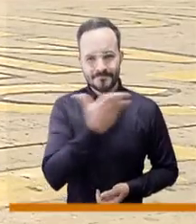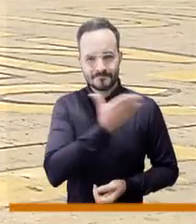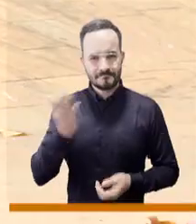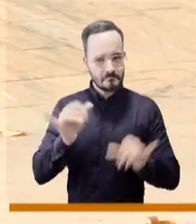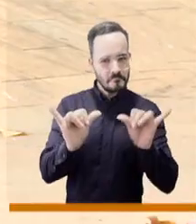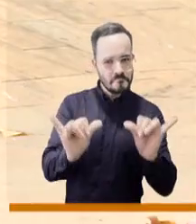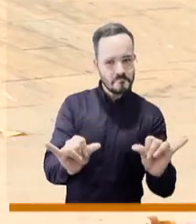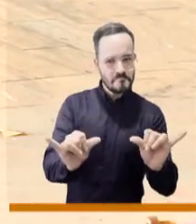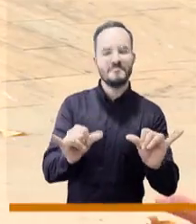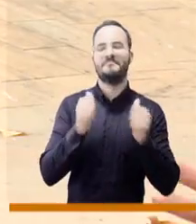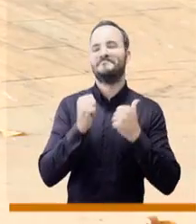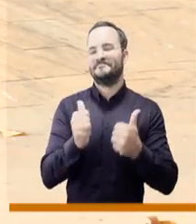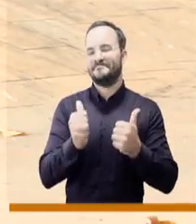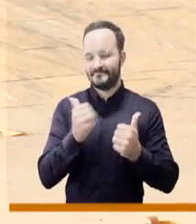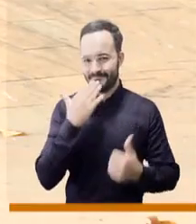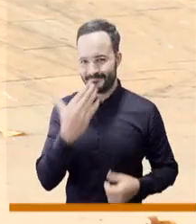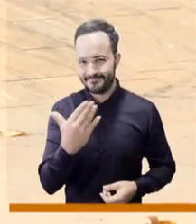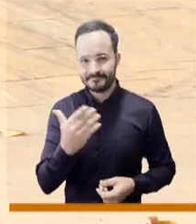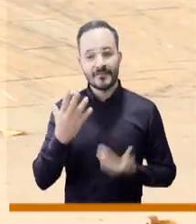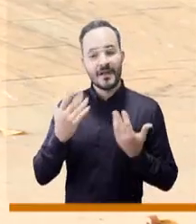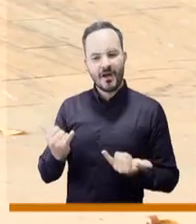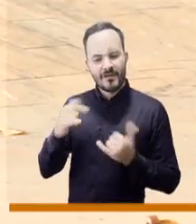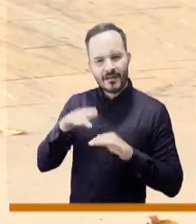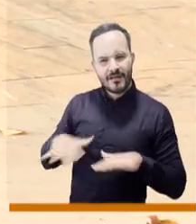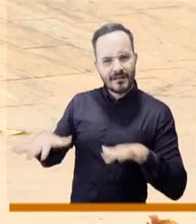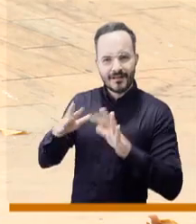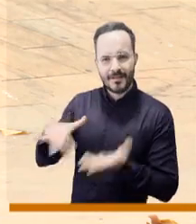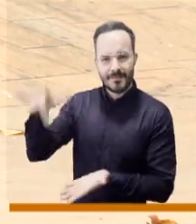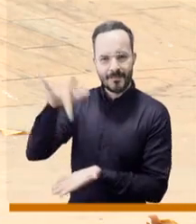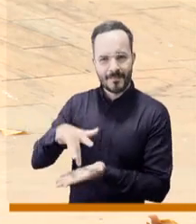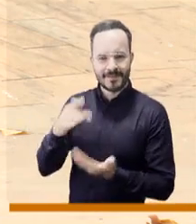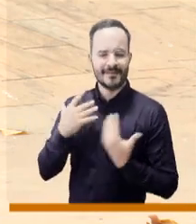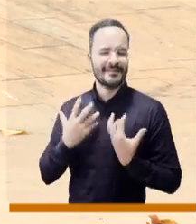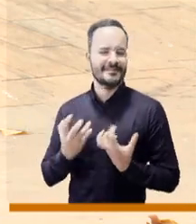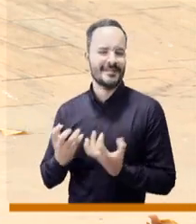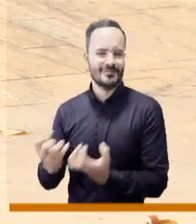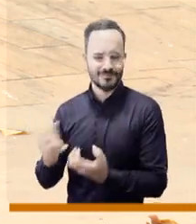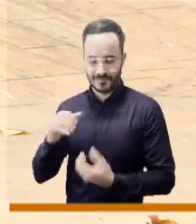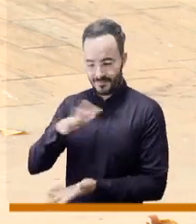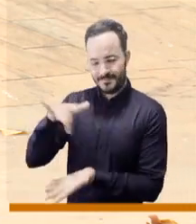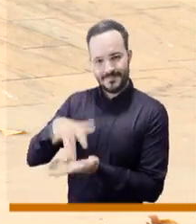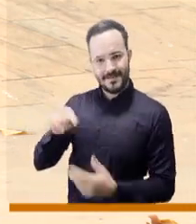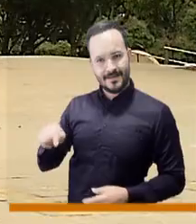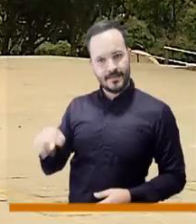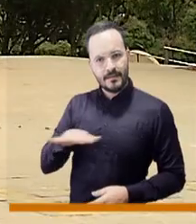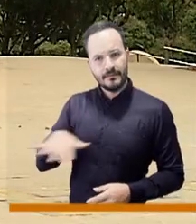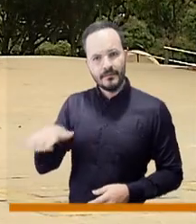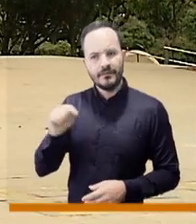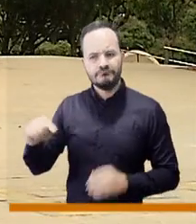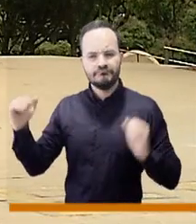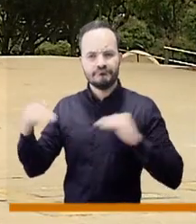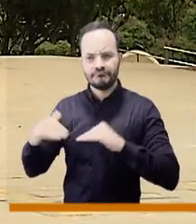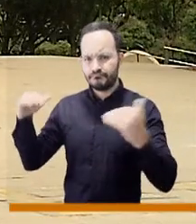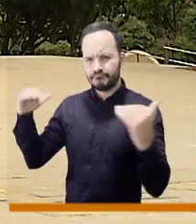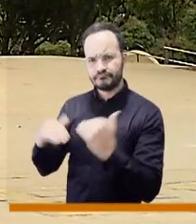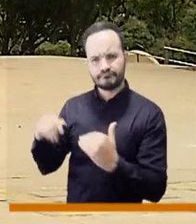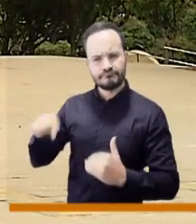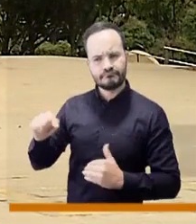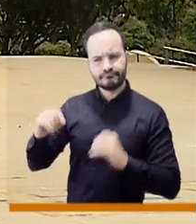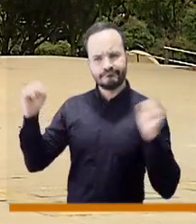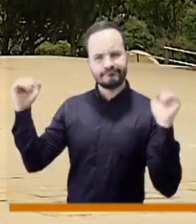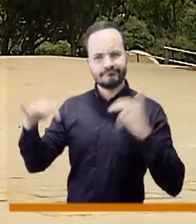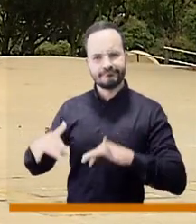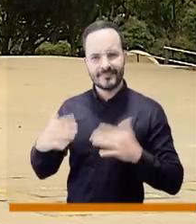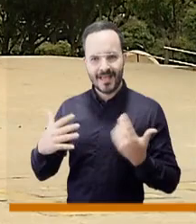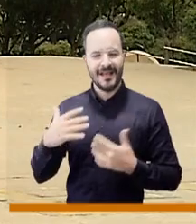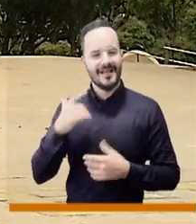Gracias por continuar con nosotros hoy desde el Parque de los Deseos, un espacio público creado con el fin de relacionar el